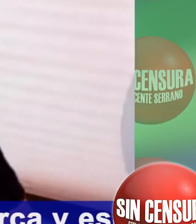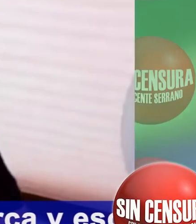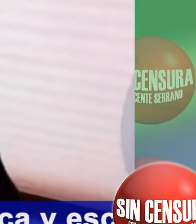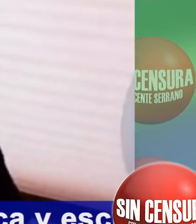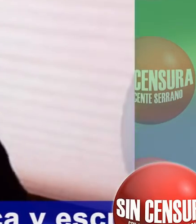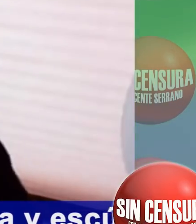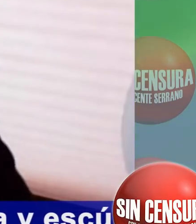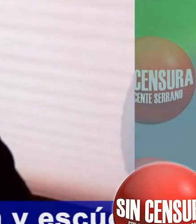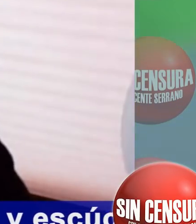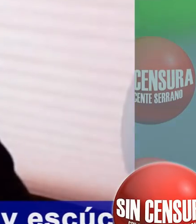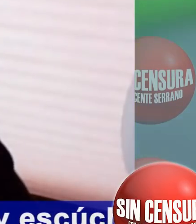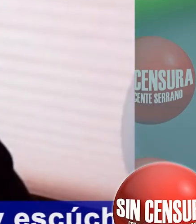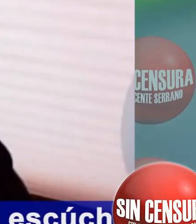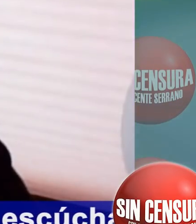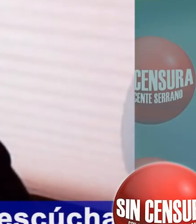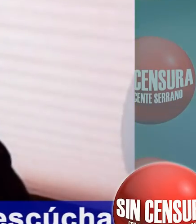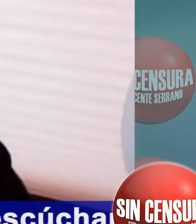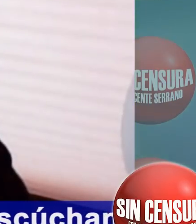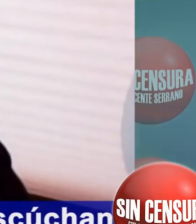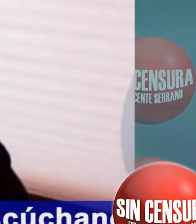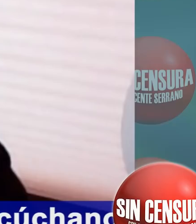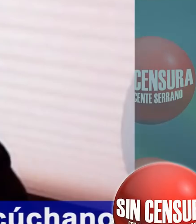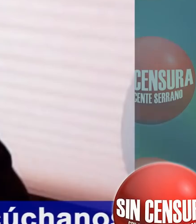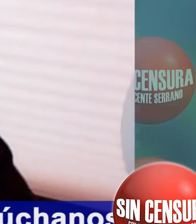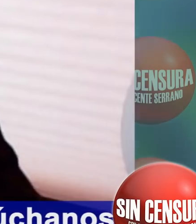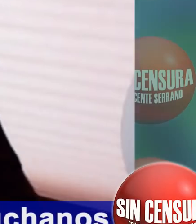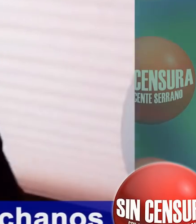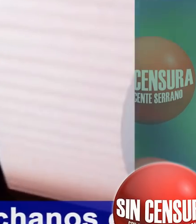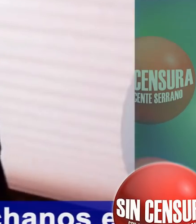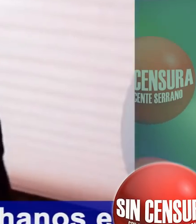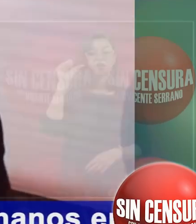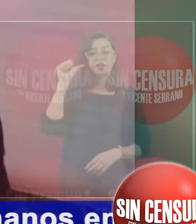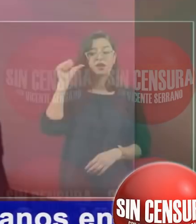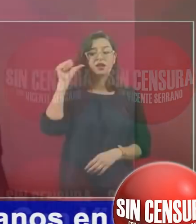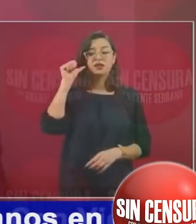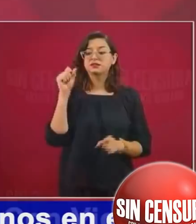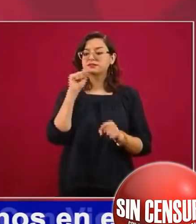y lo platicamos con mucho gusto con Rafita Herrera, con Zenén Ceferino. Adelante, doña Ceci.